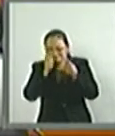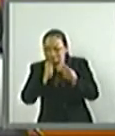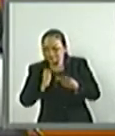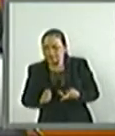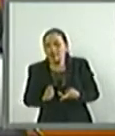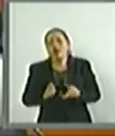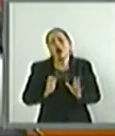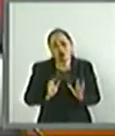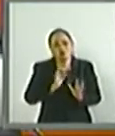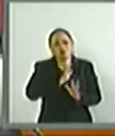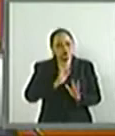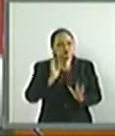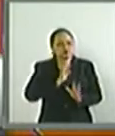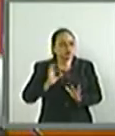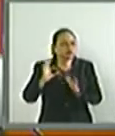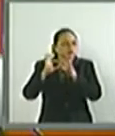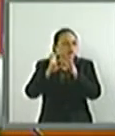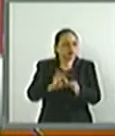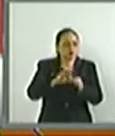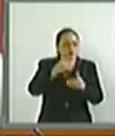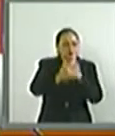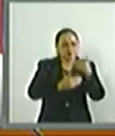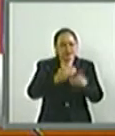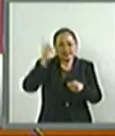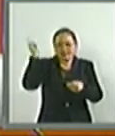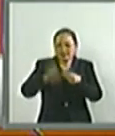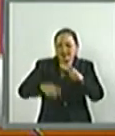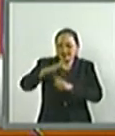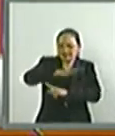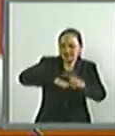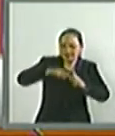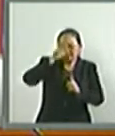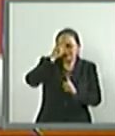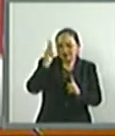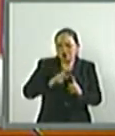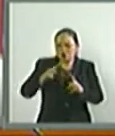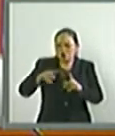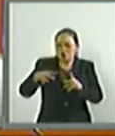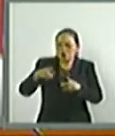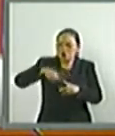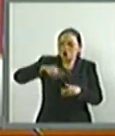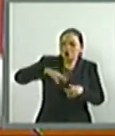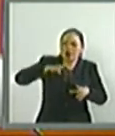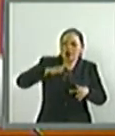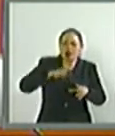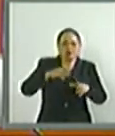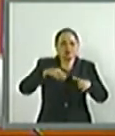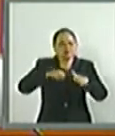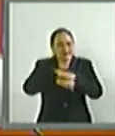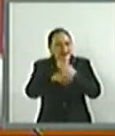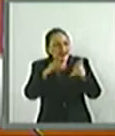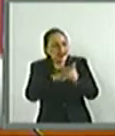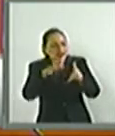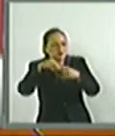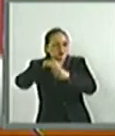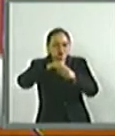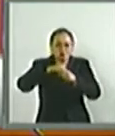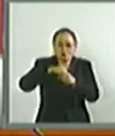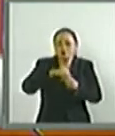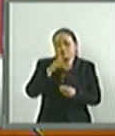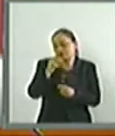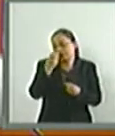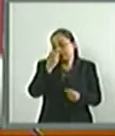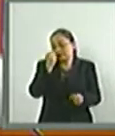dicho diagnóstico para erradicar las malas condiciones de estancia e internamiento en las que se han evidenciado no solo